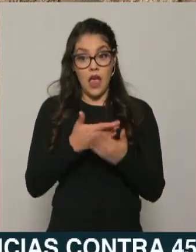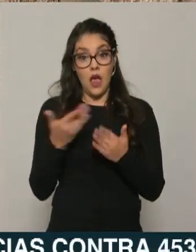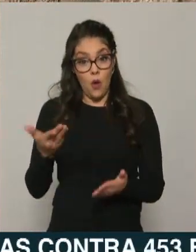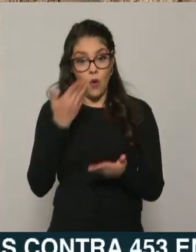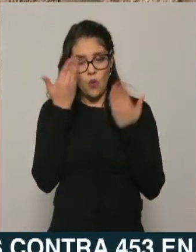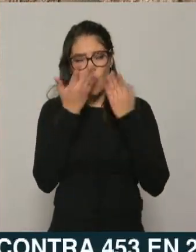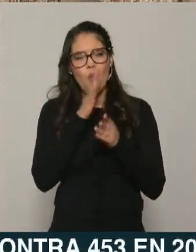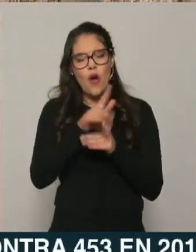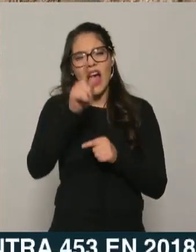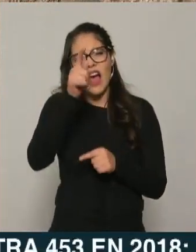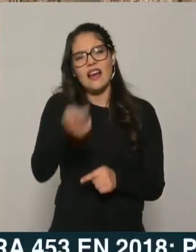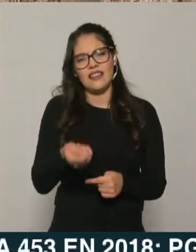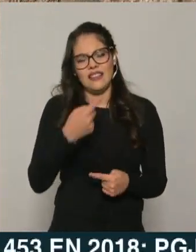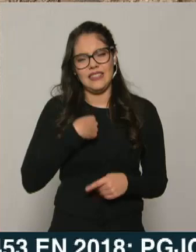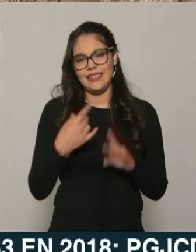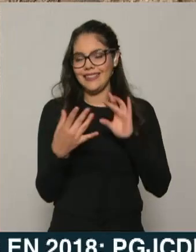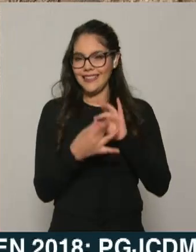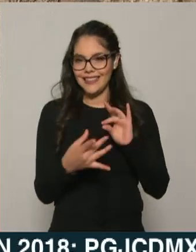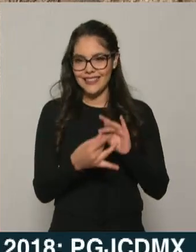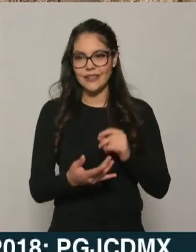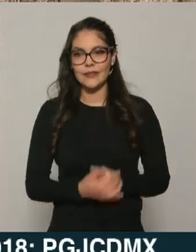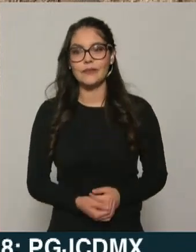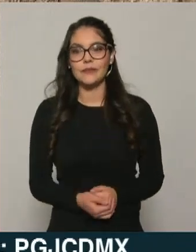¿Tú qué estudias? Cuéntanos, presúmenos.